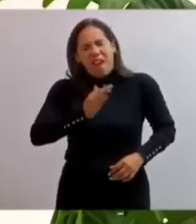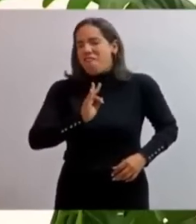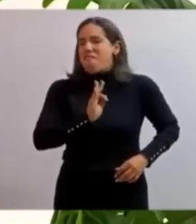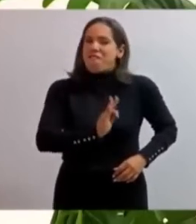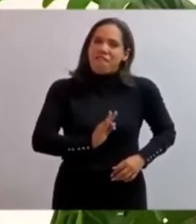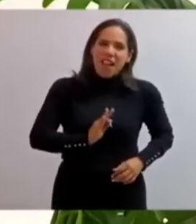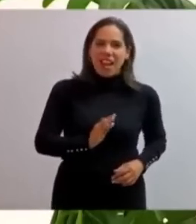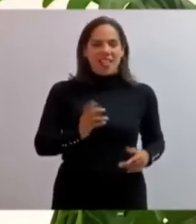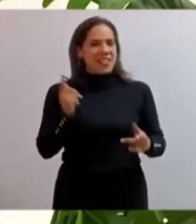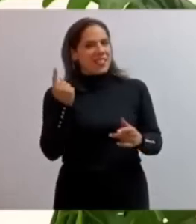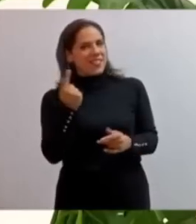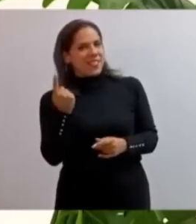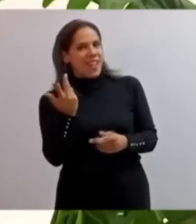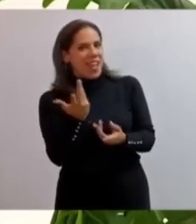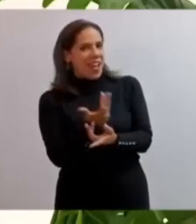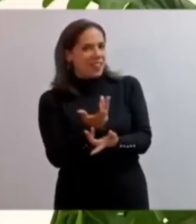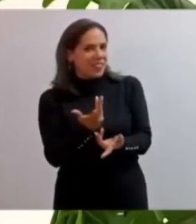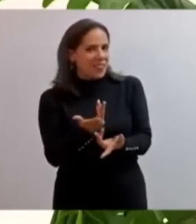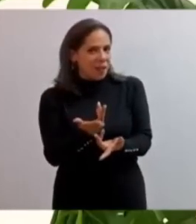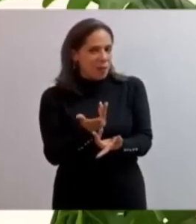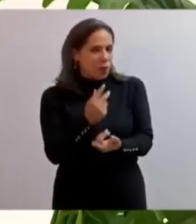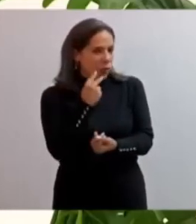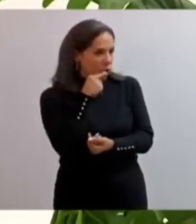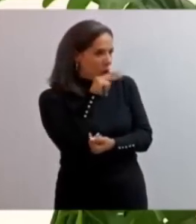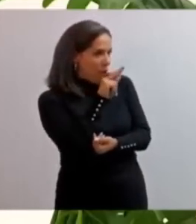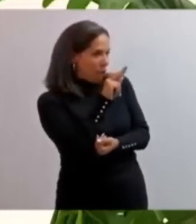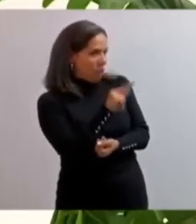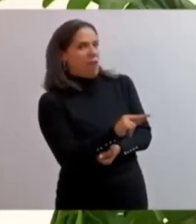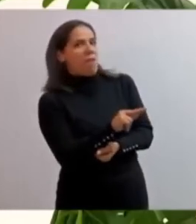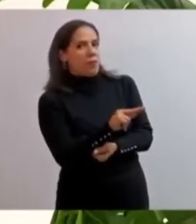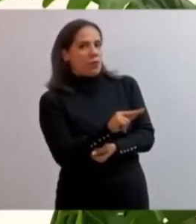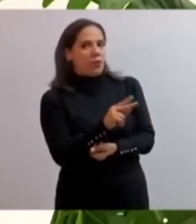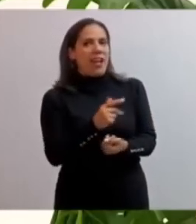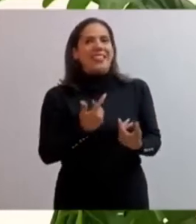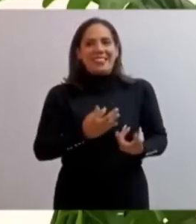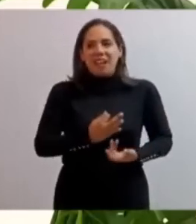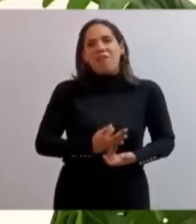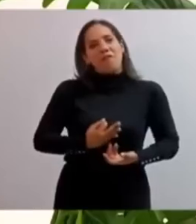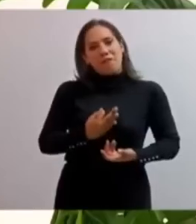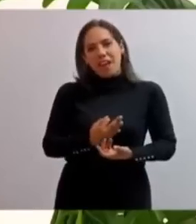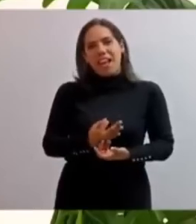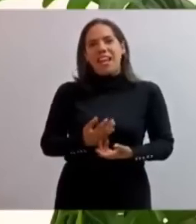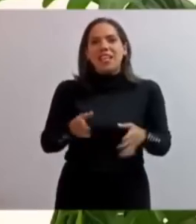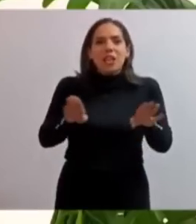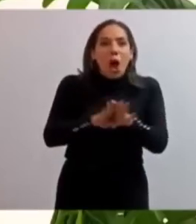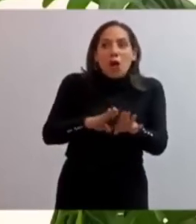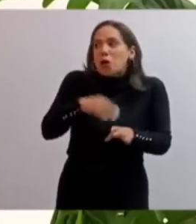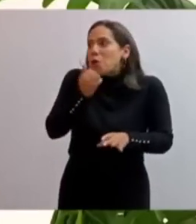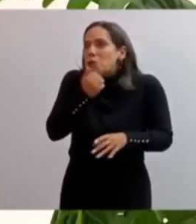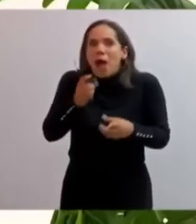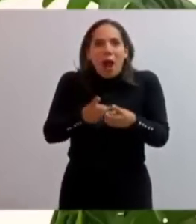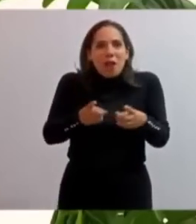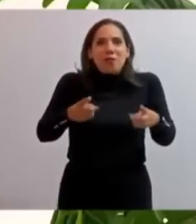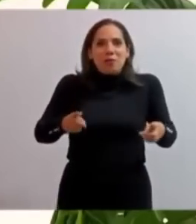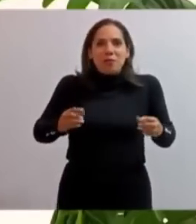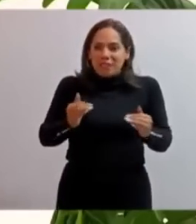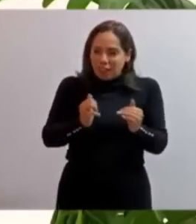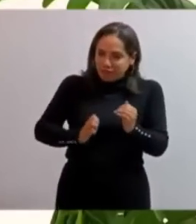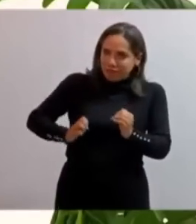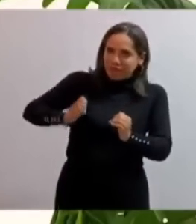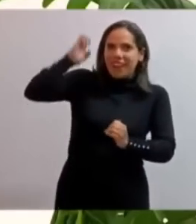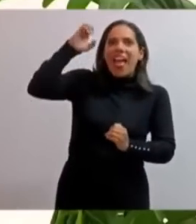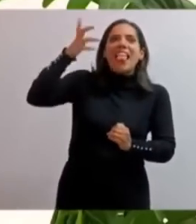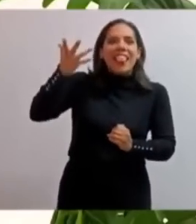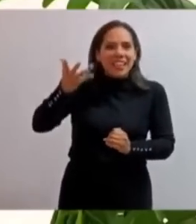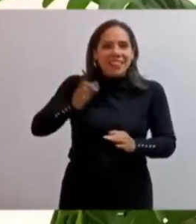en ver cómo los estudiantes van desarrollando sus capacidades, se van